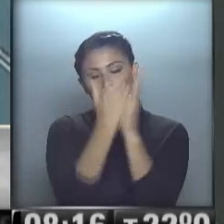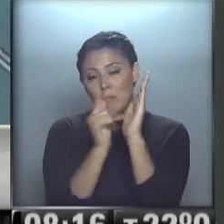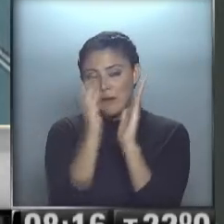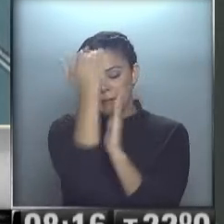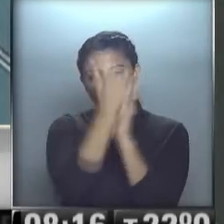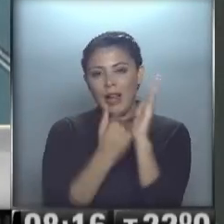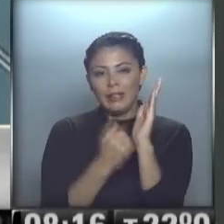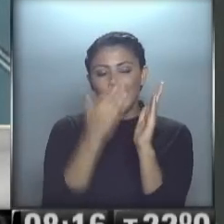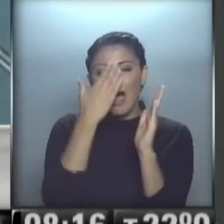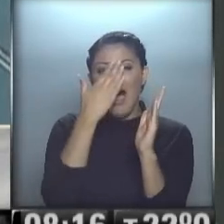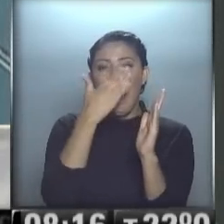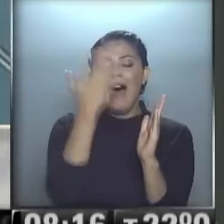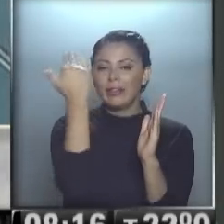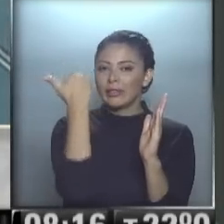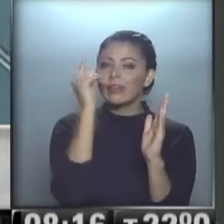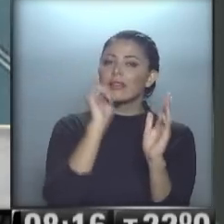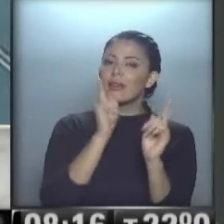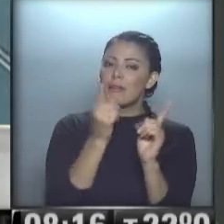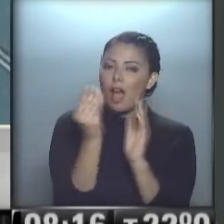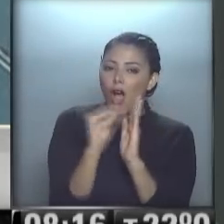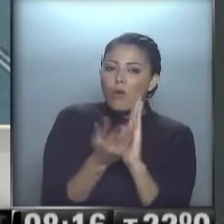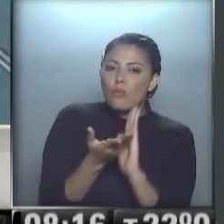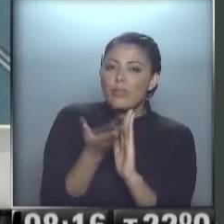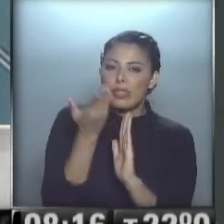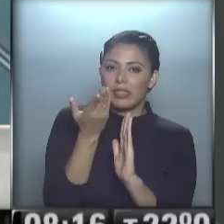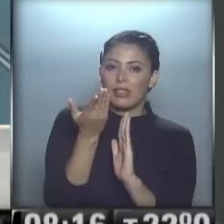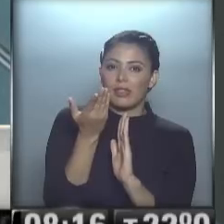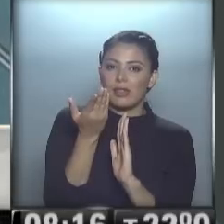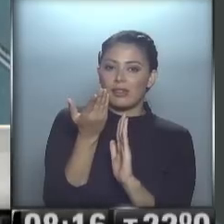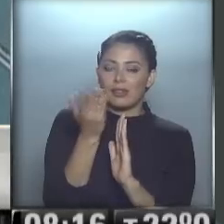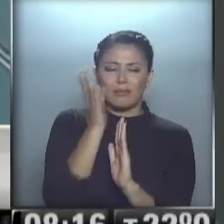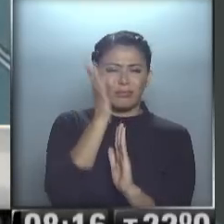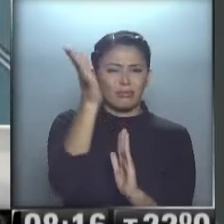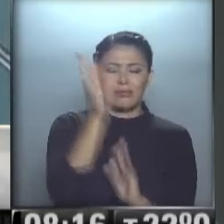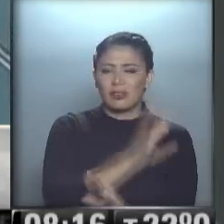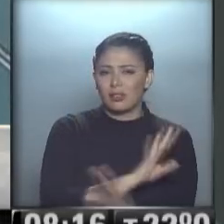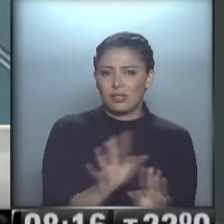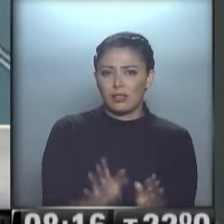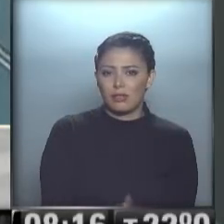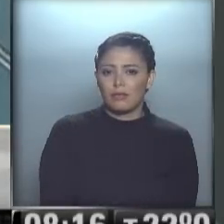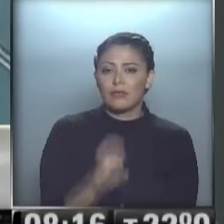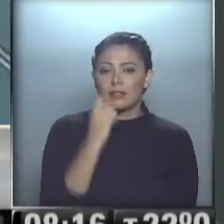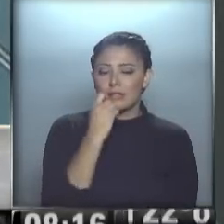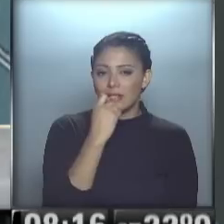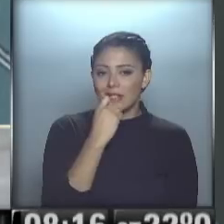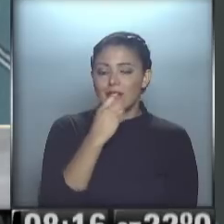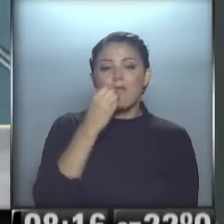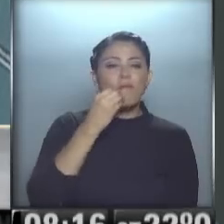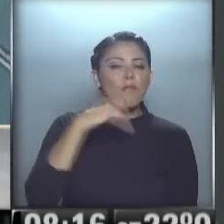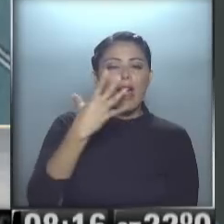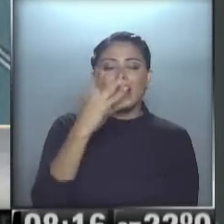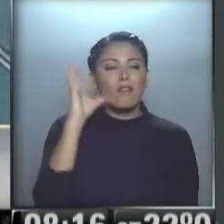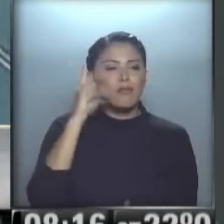efectivamente habían tenido un incremento eh desmesurado o por sobre cualquier tipo de